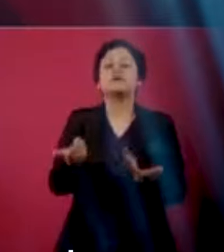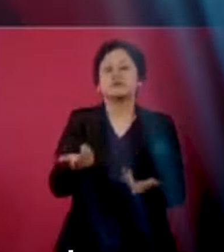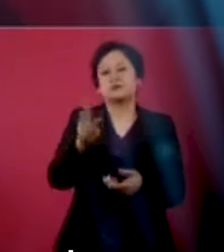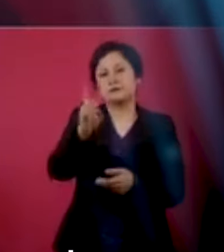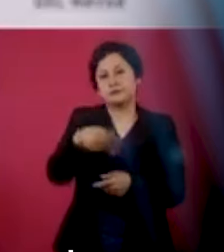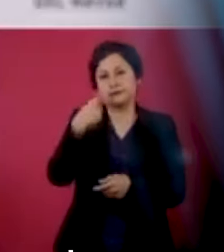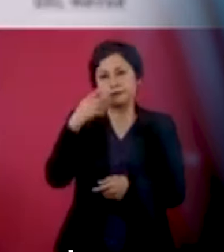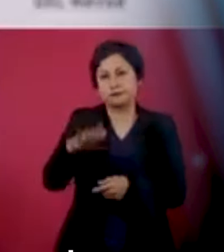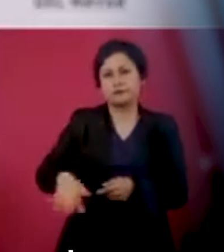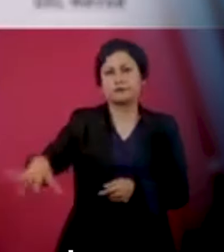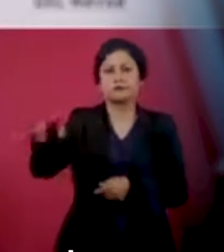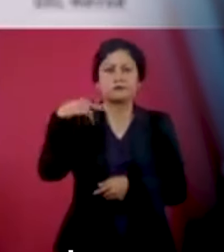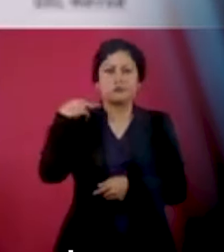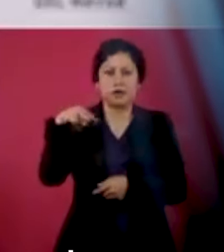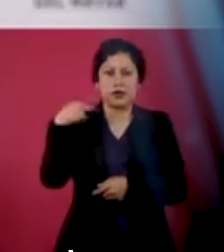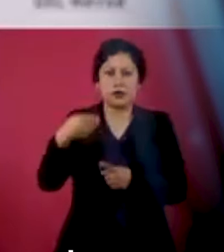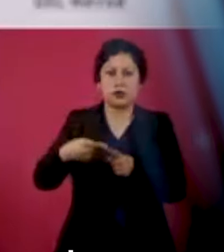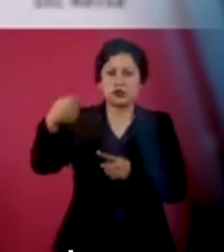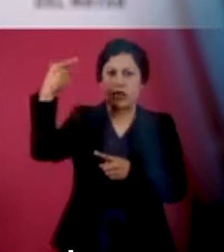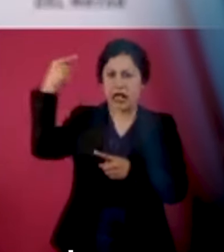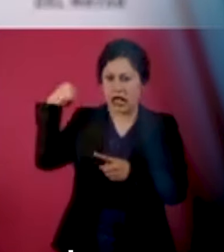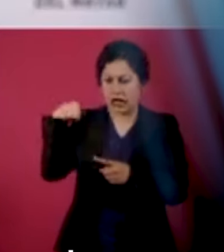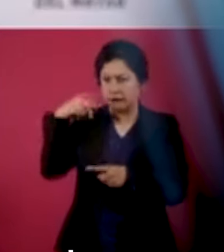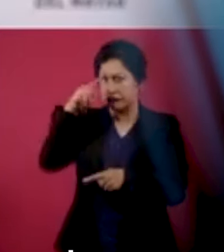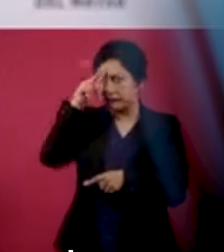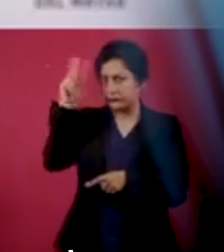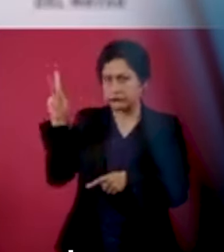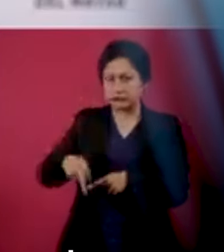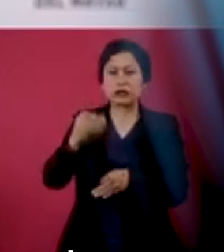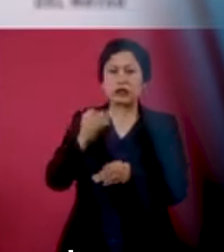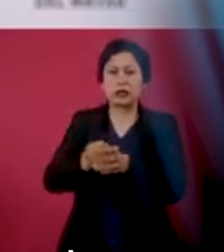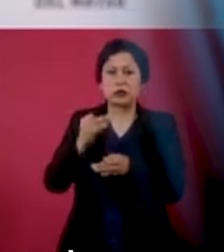combatir la delincuencia.